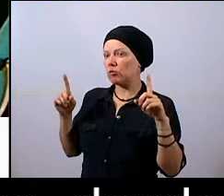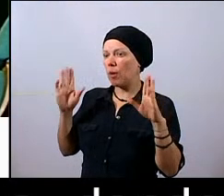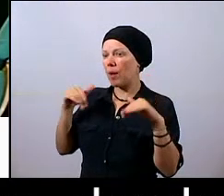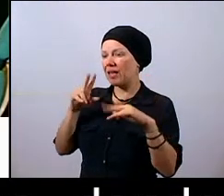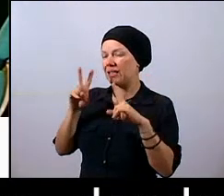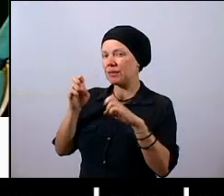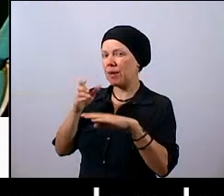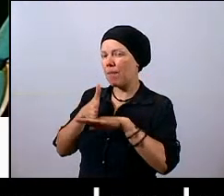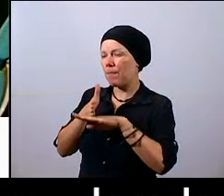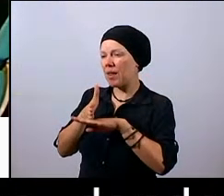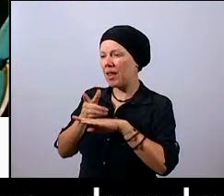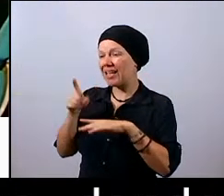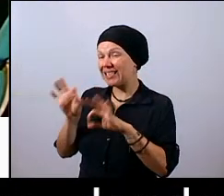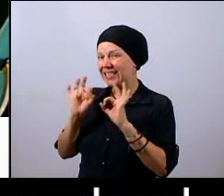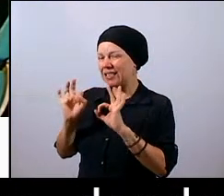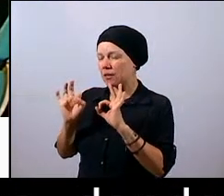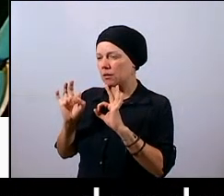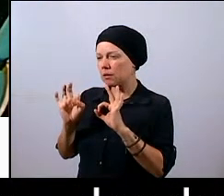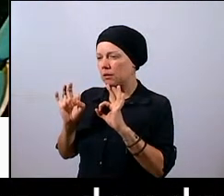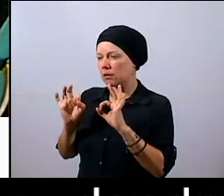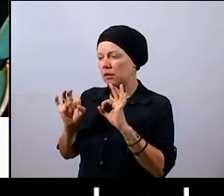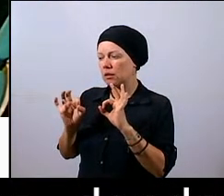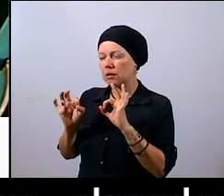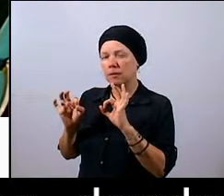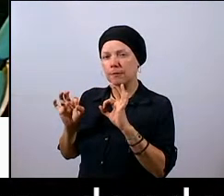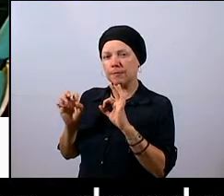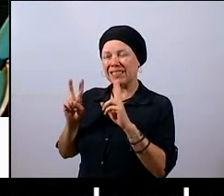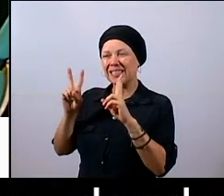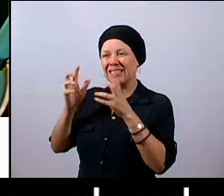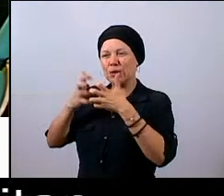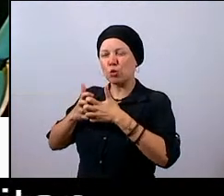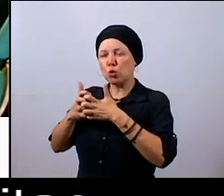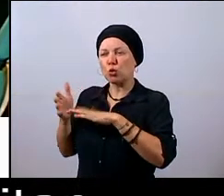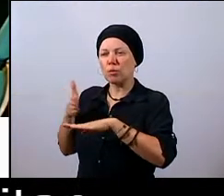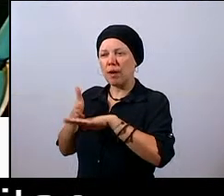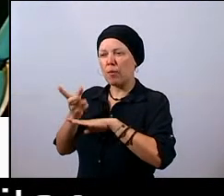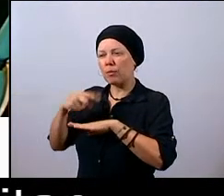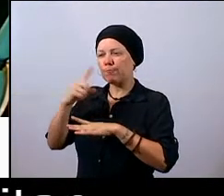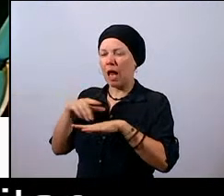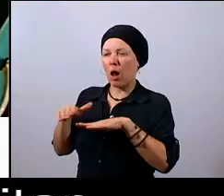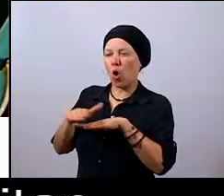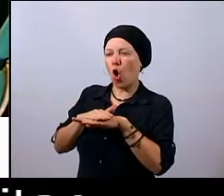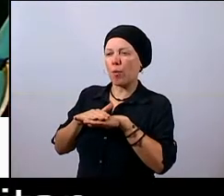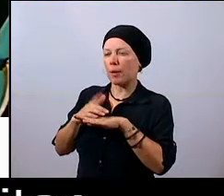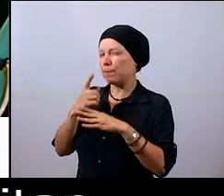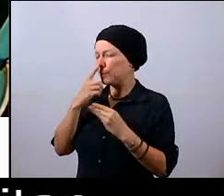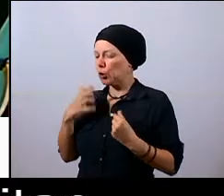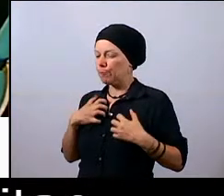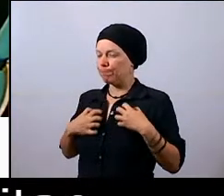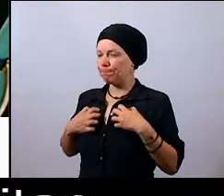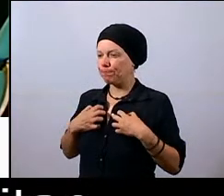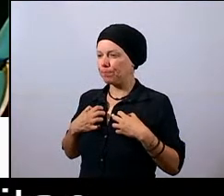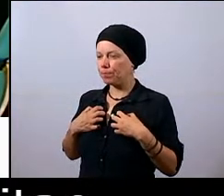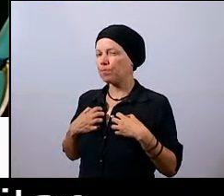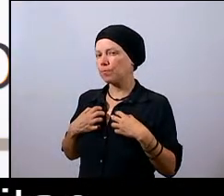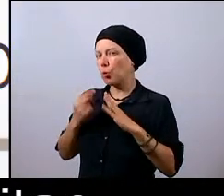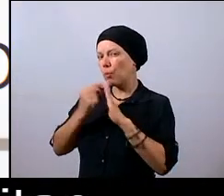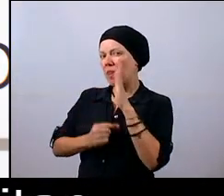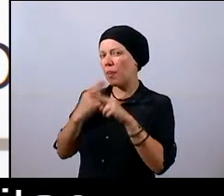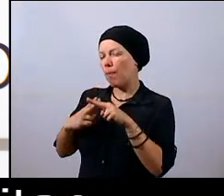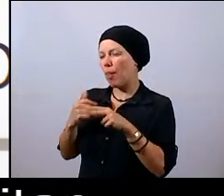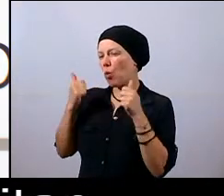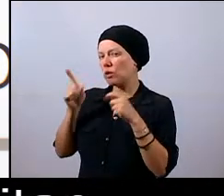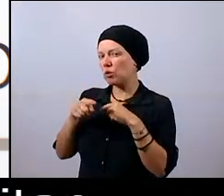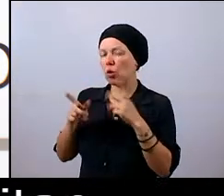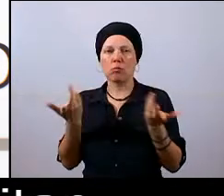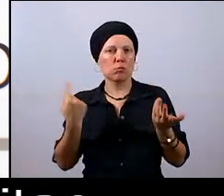maderera. Ese aspecto en concreto, el de la industria maderera, ¿les inquieta al Ejecutivo? ¿Van a tomar una medida más al respecto? Yo creo que